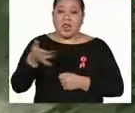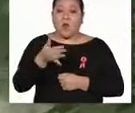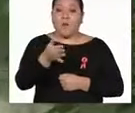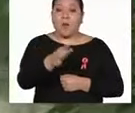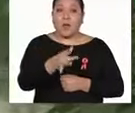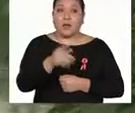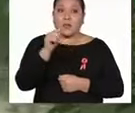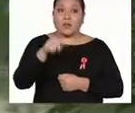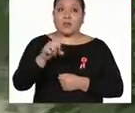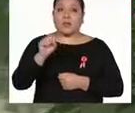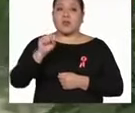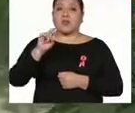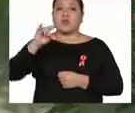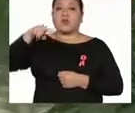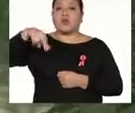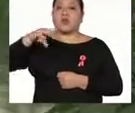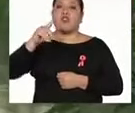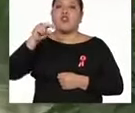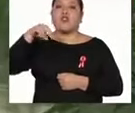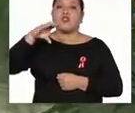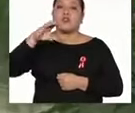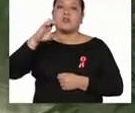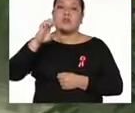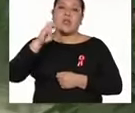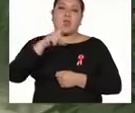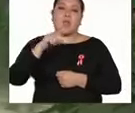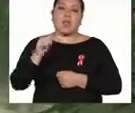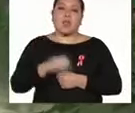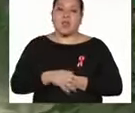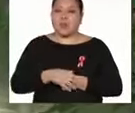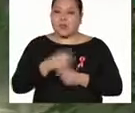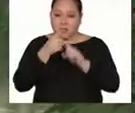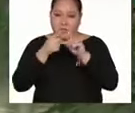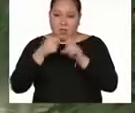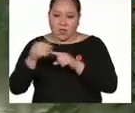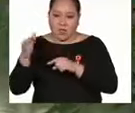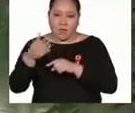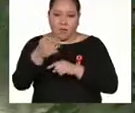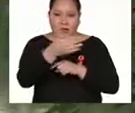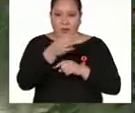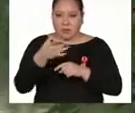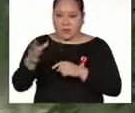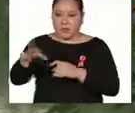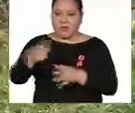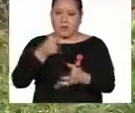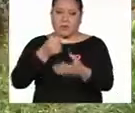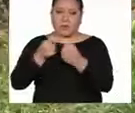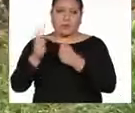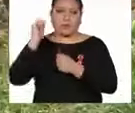aquí, el zúngaro, la doncella, la carachama, la chupadora y barbones.